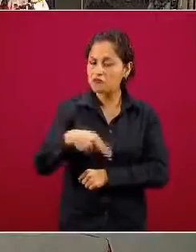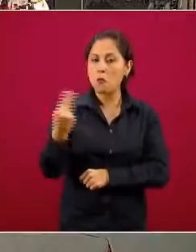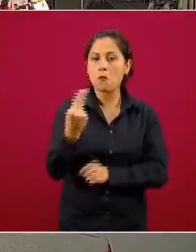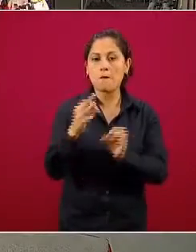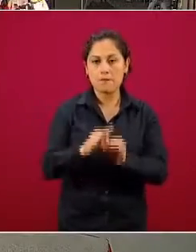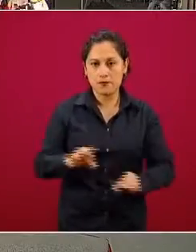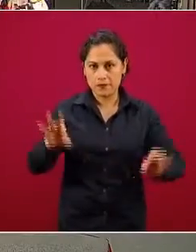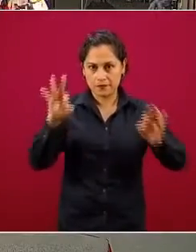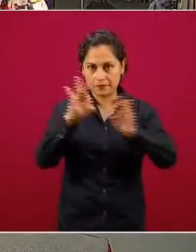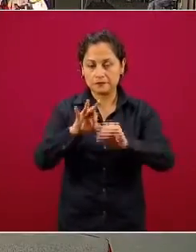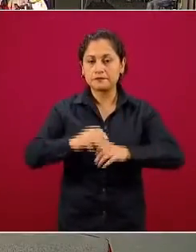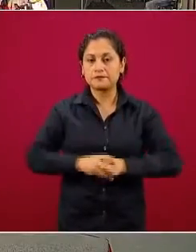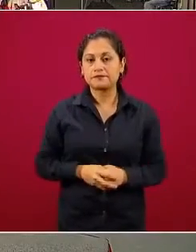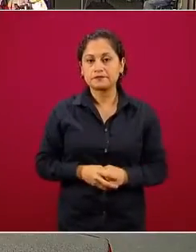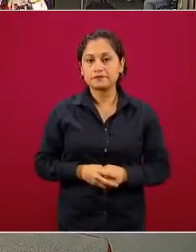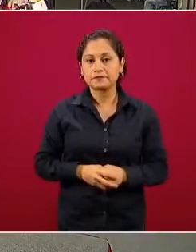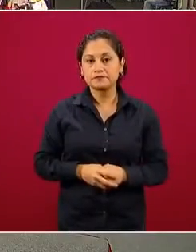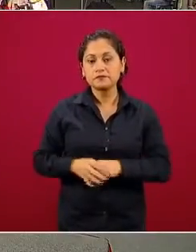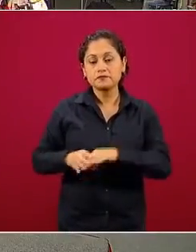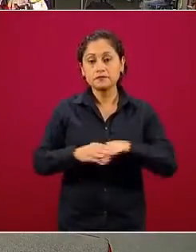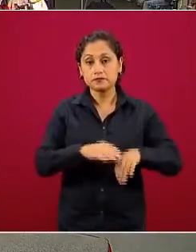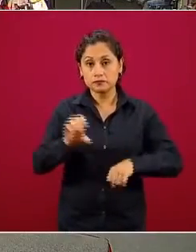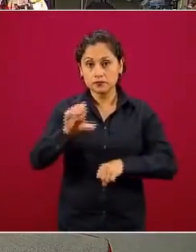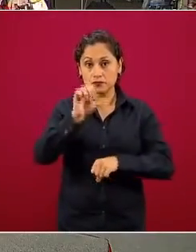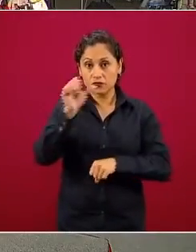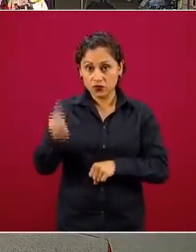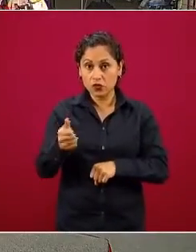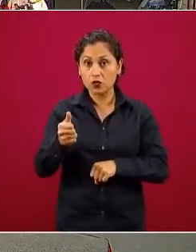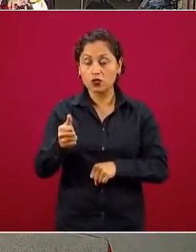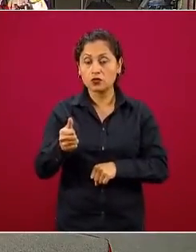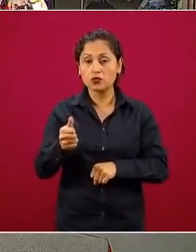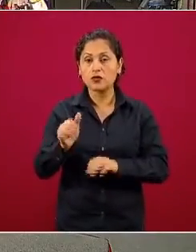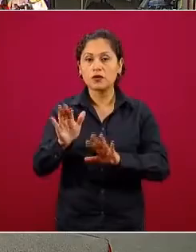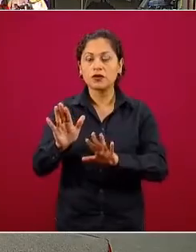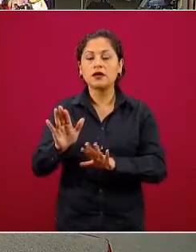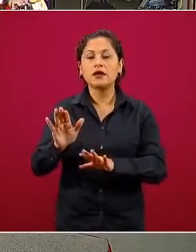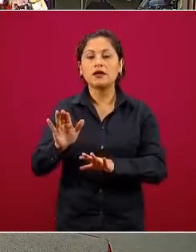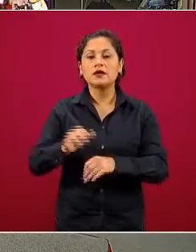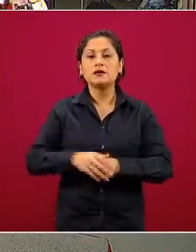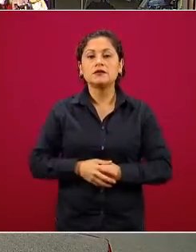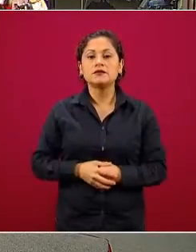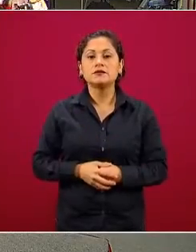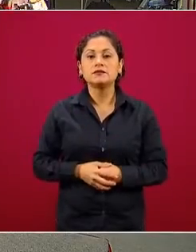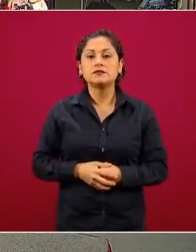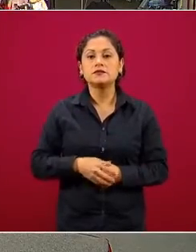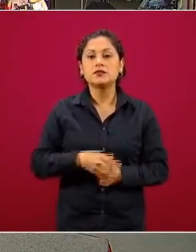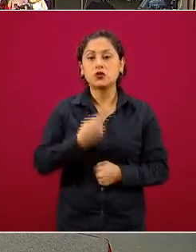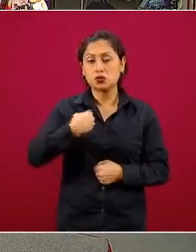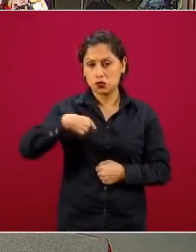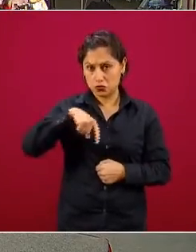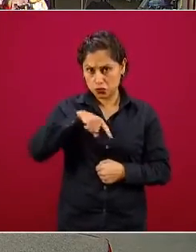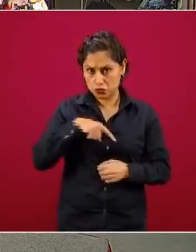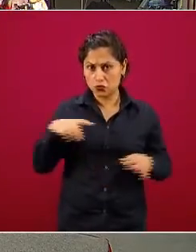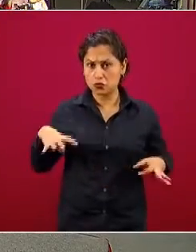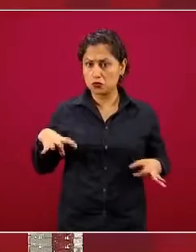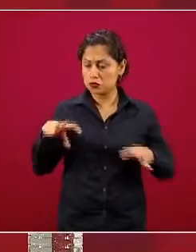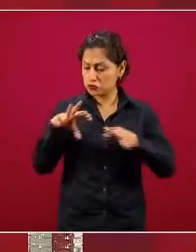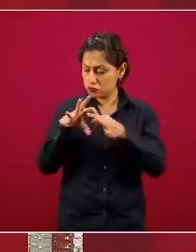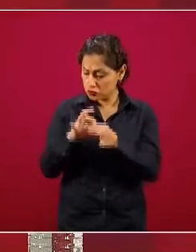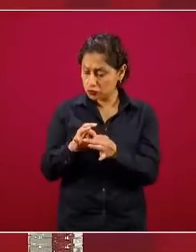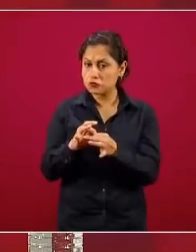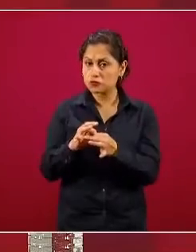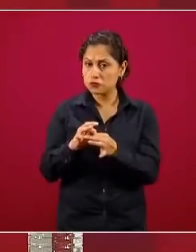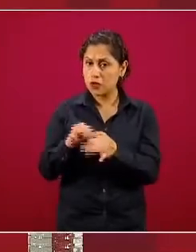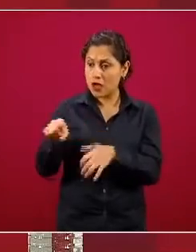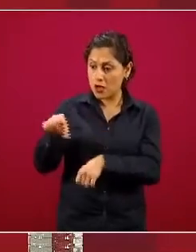el caso de la desescalada, y la otra, hemos estado en coordinación permanente con, no solamente con